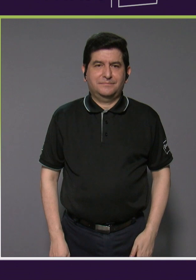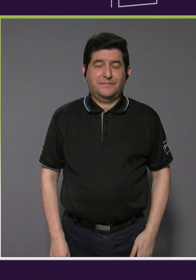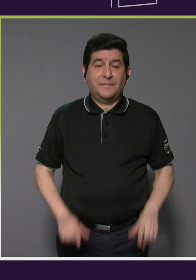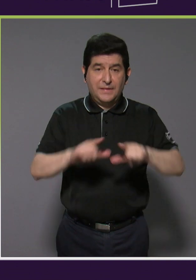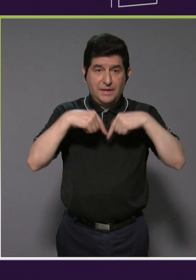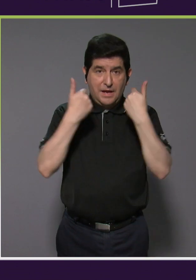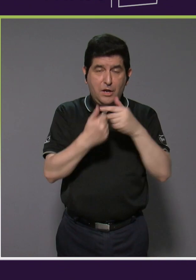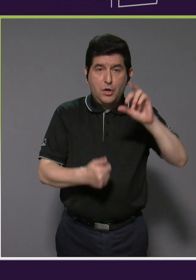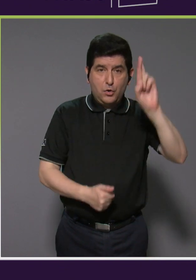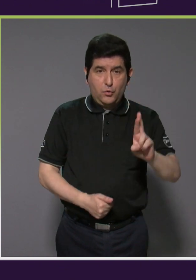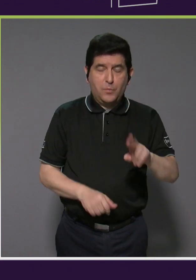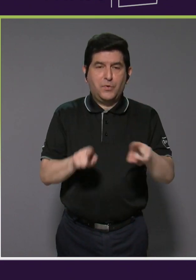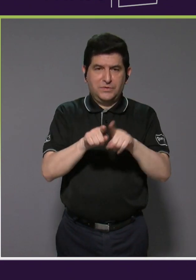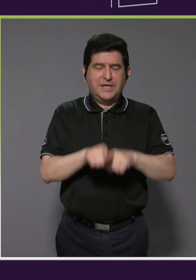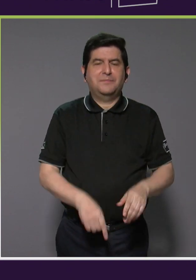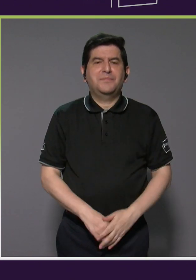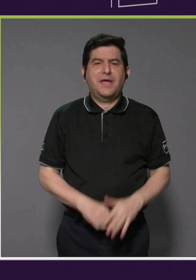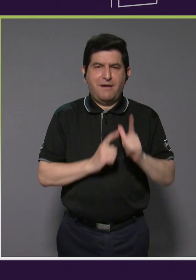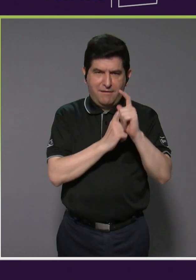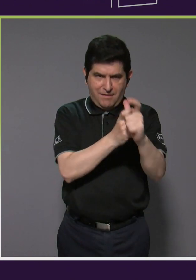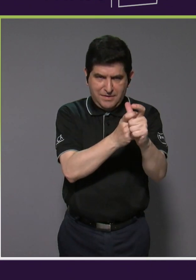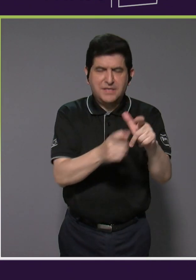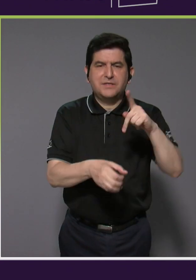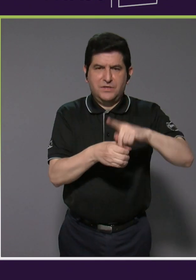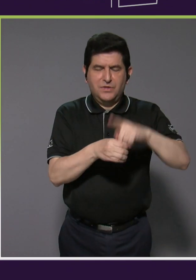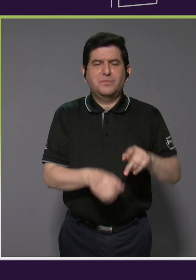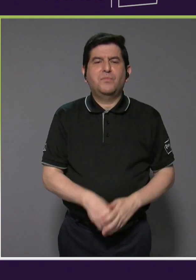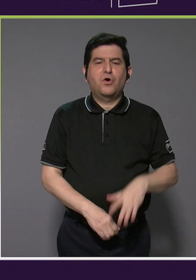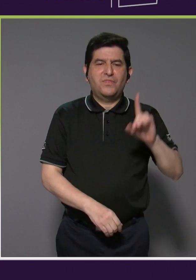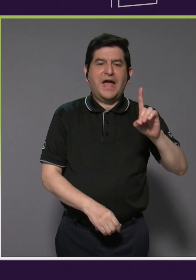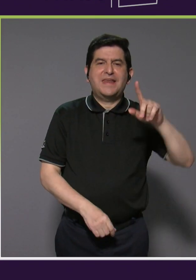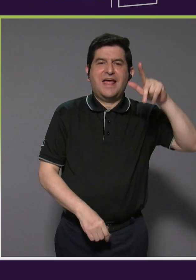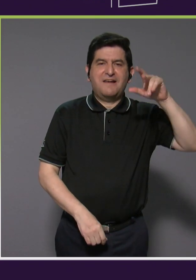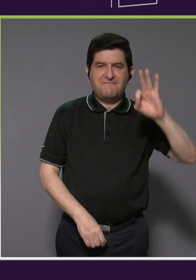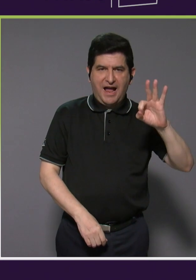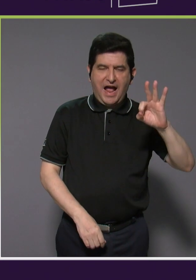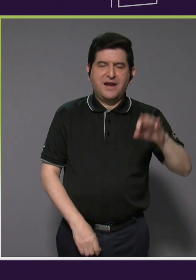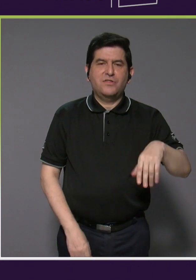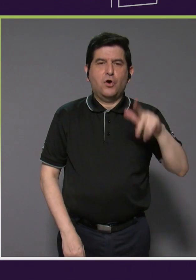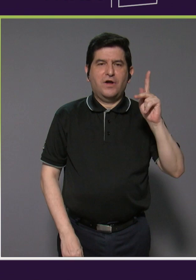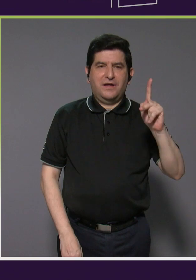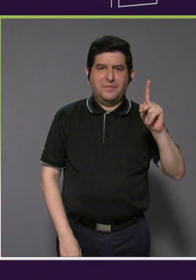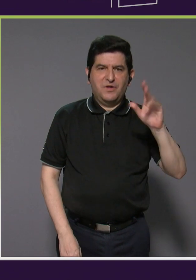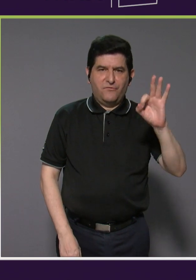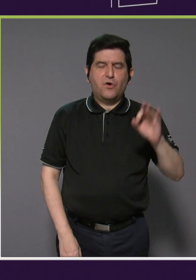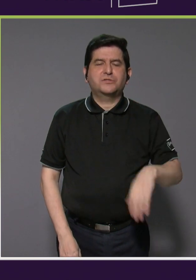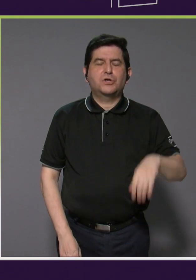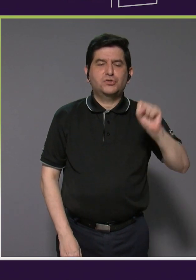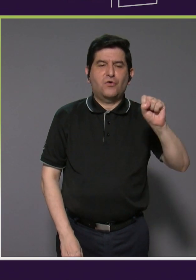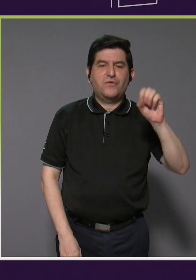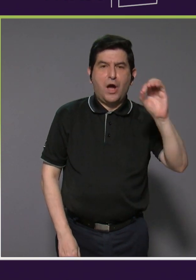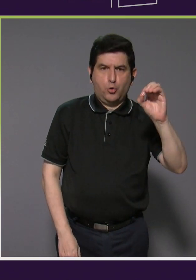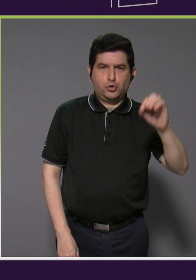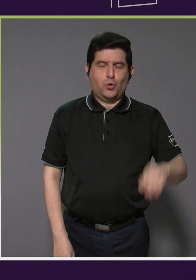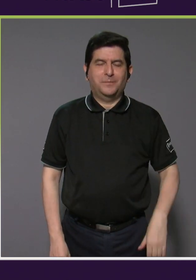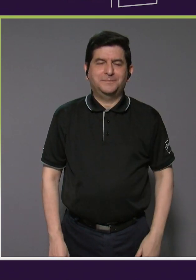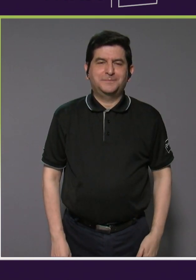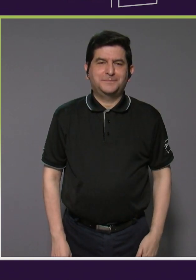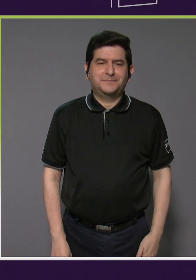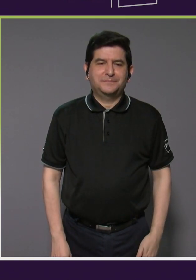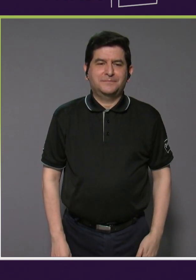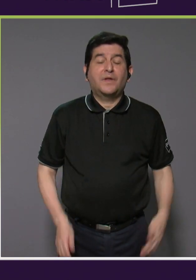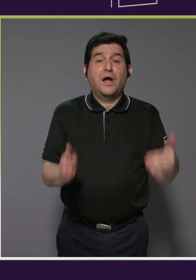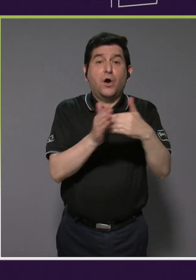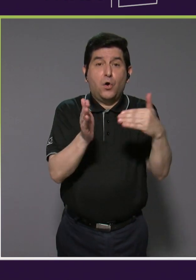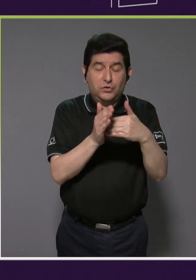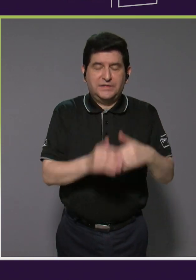tica luchará por medallas en paraatletismo con la participación de Daniel Fajardo, Kermit Forbes y Sofía Orozco.